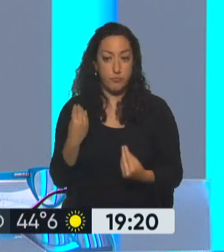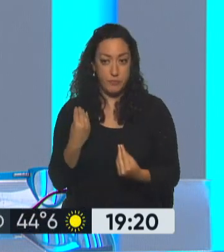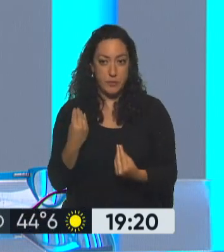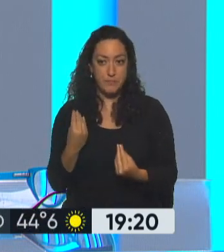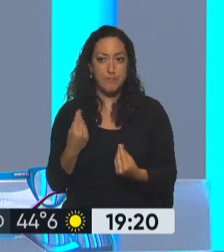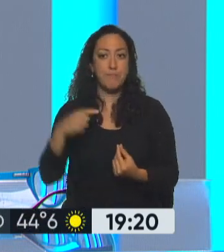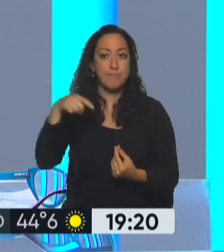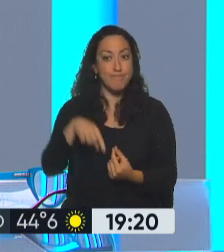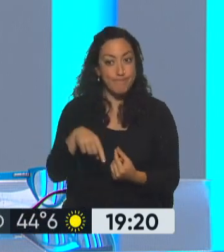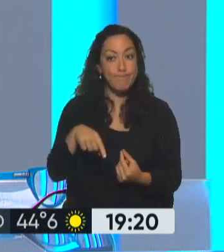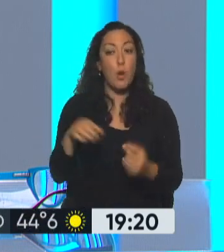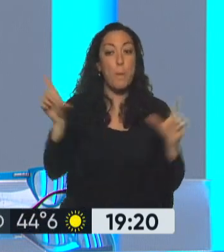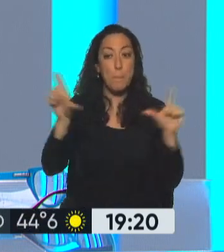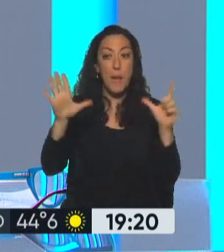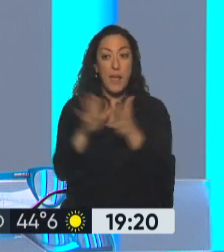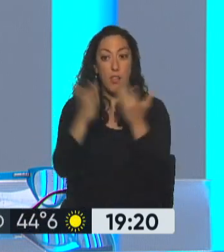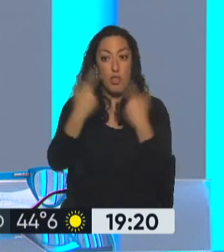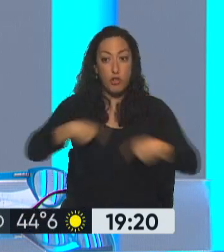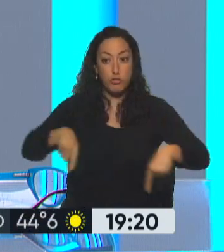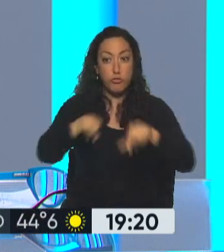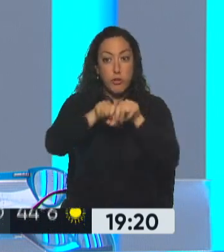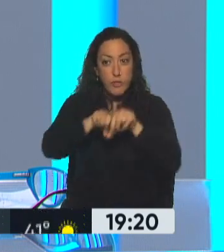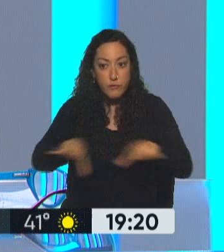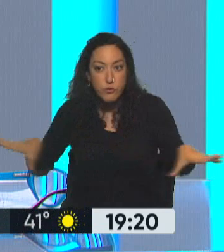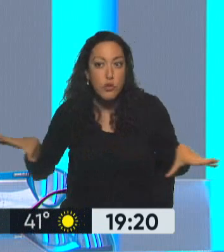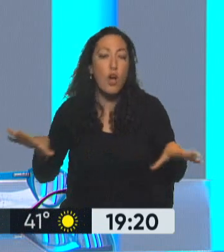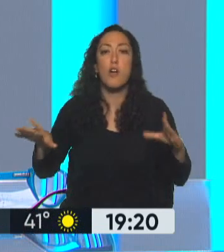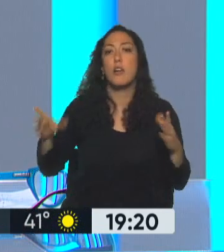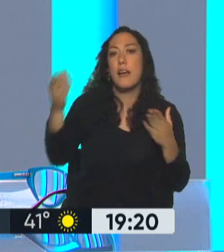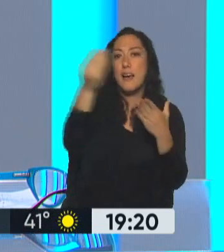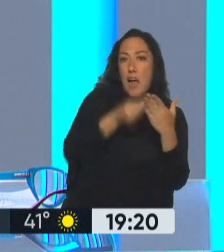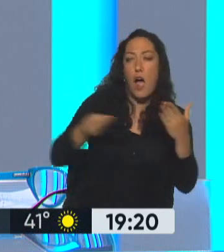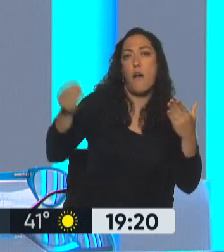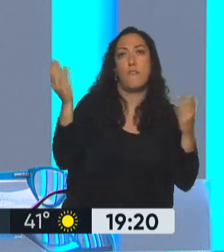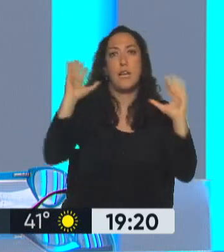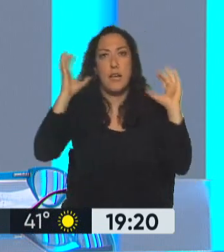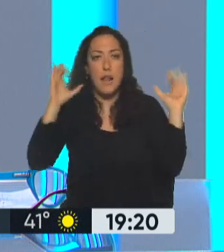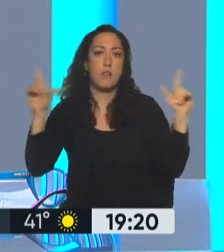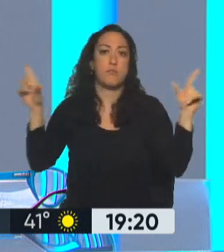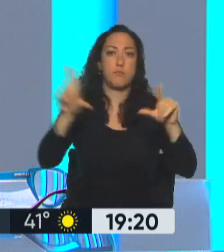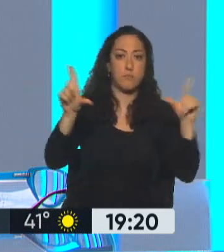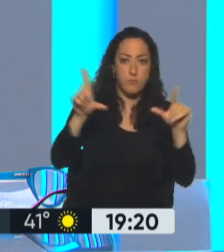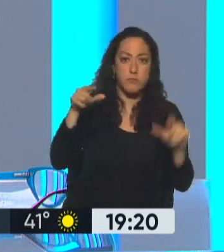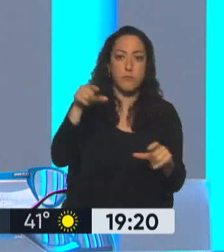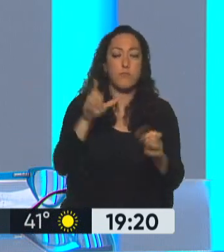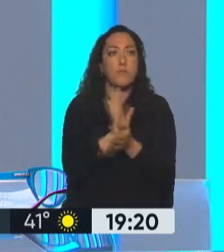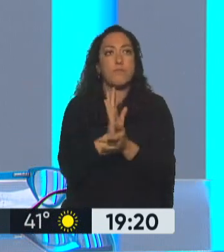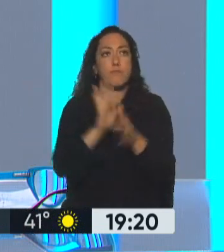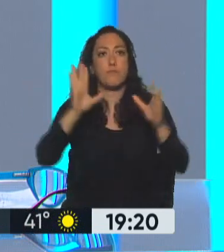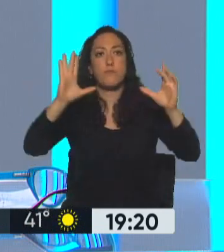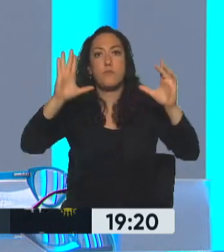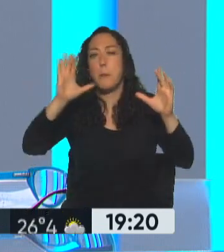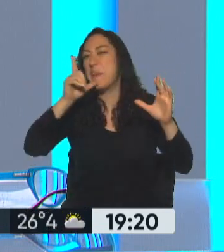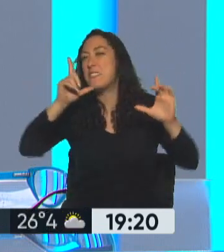esto se difunde en los medios de comunicación en gráfica en televisión en radio es que se trata de una instantánea es